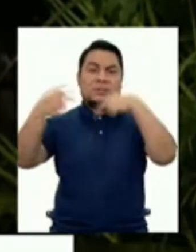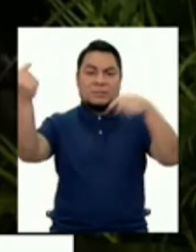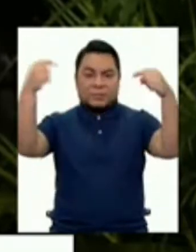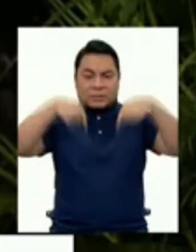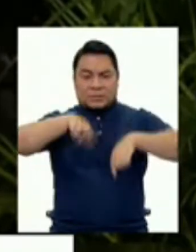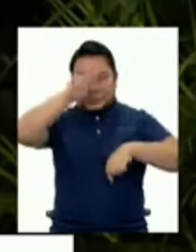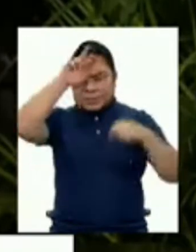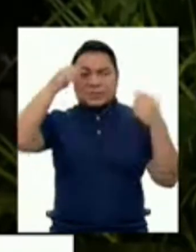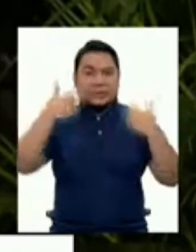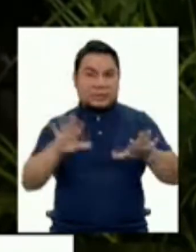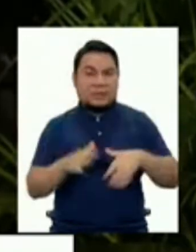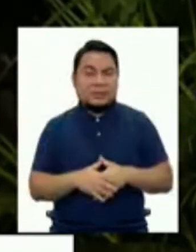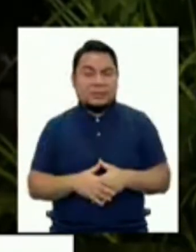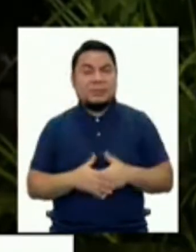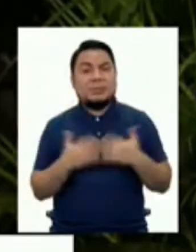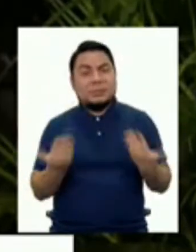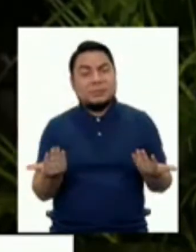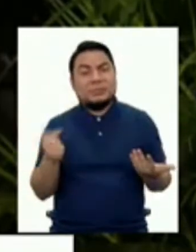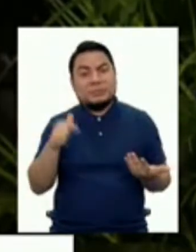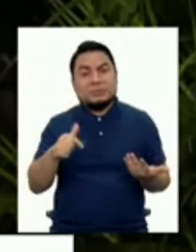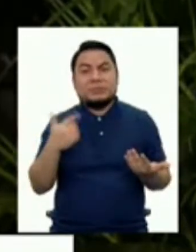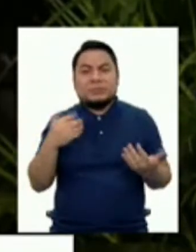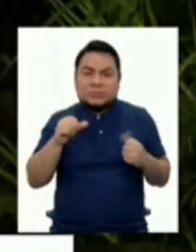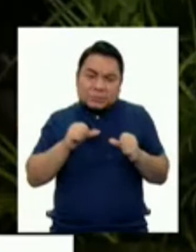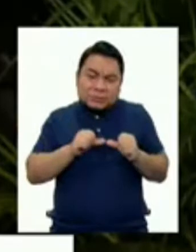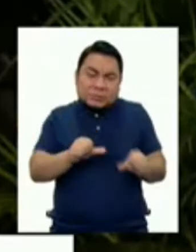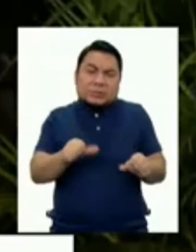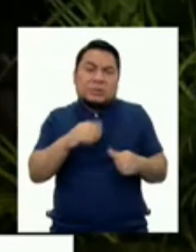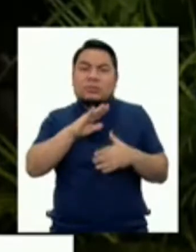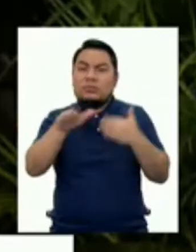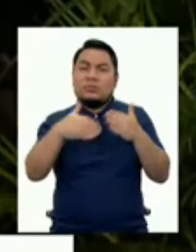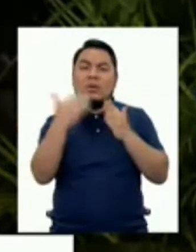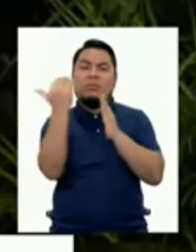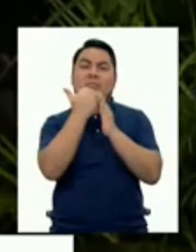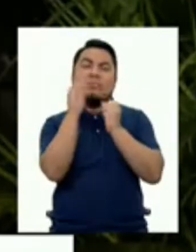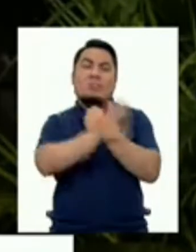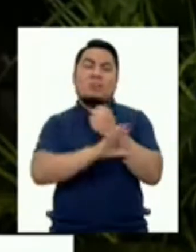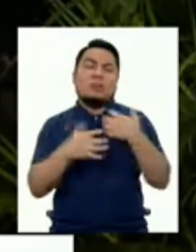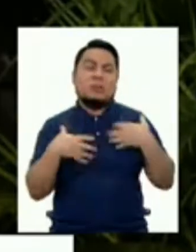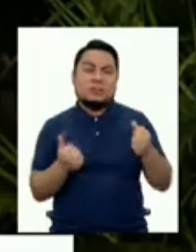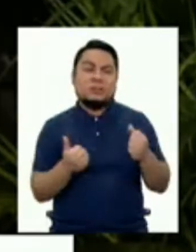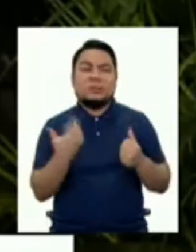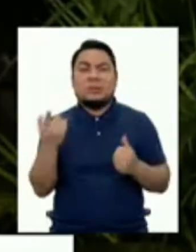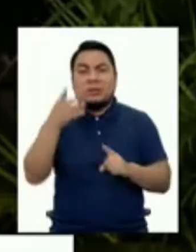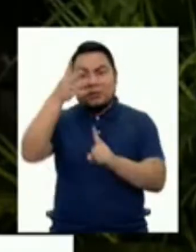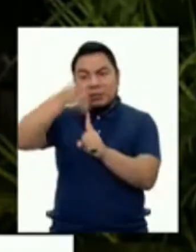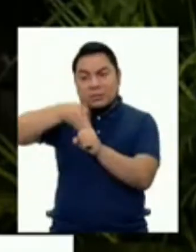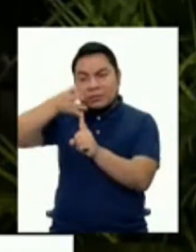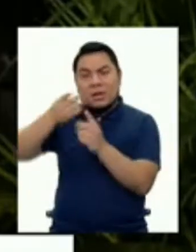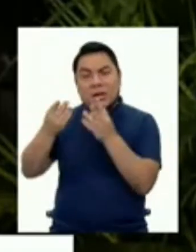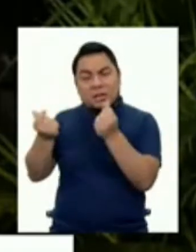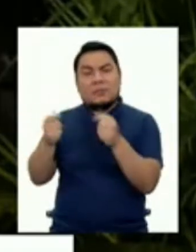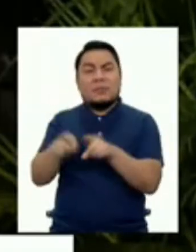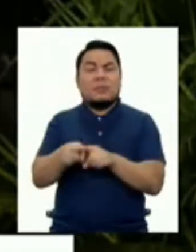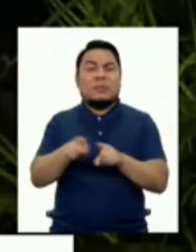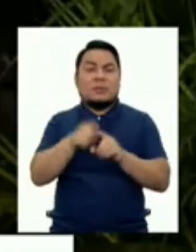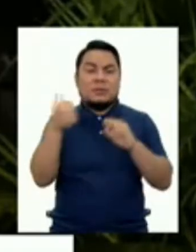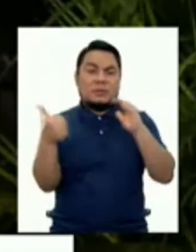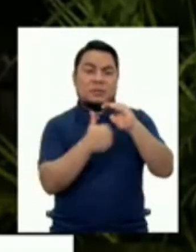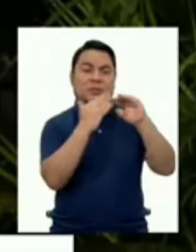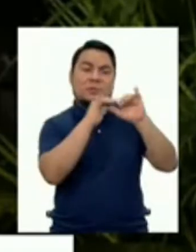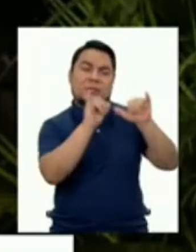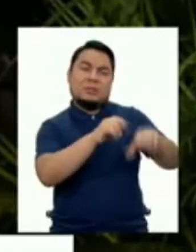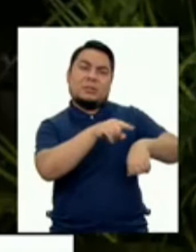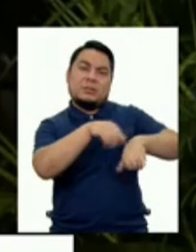país. Una vez ingresados a nuestro país, han seguido todos los protocolos de salud, llámese las pruebas rápidas, lo que es el aislamiento o